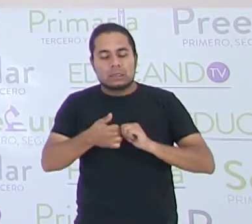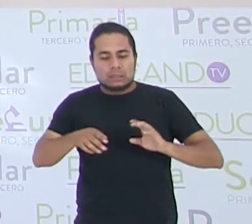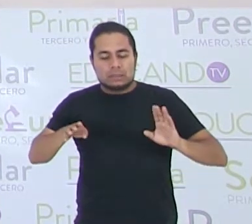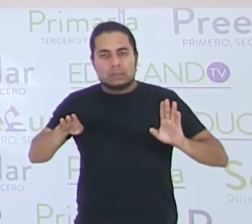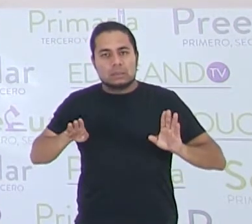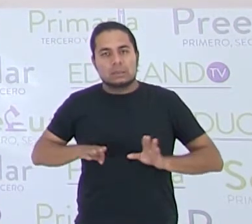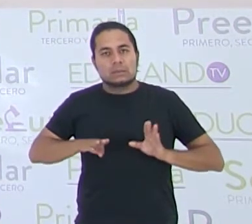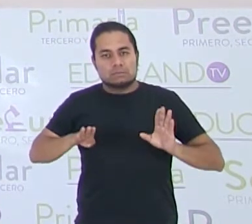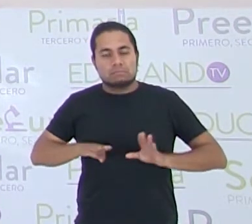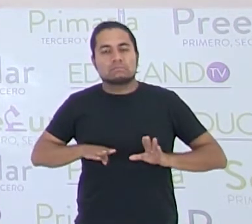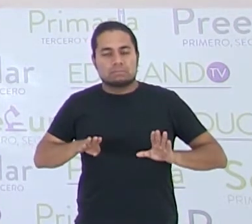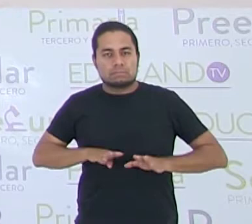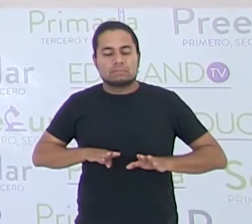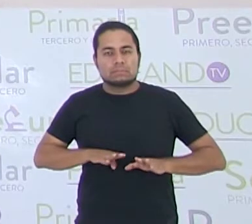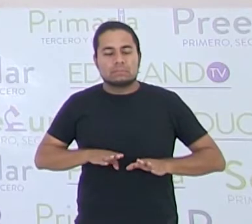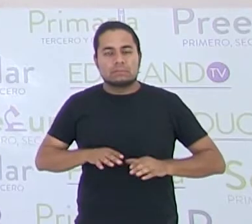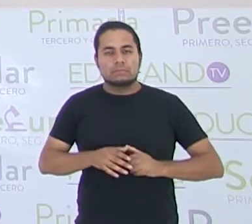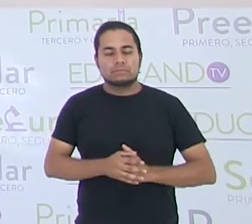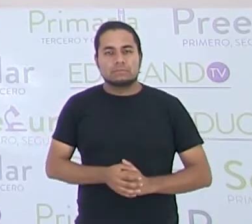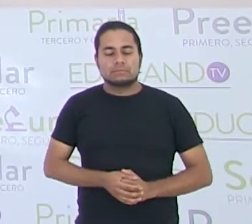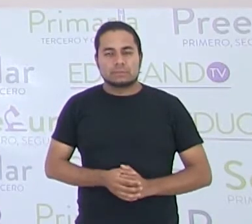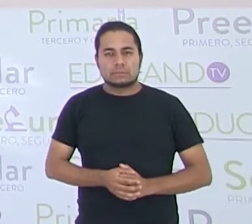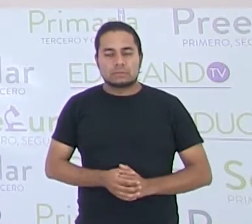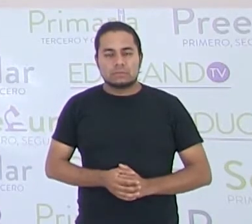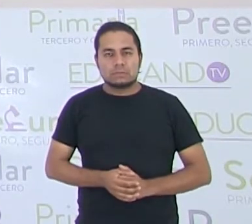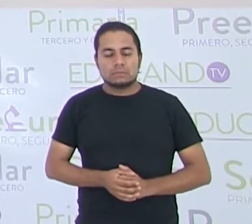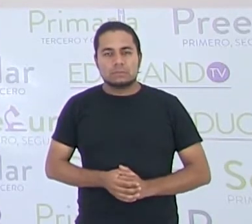su actitud.